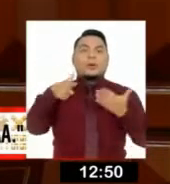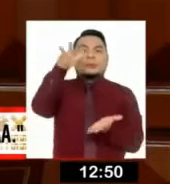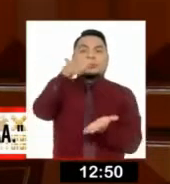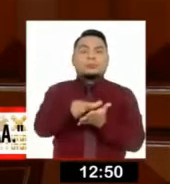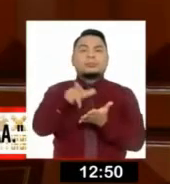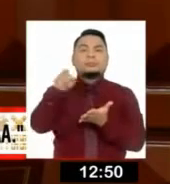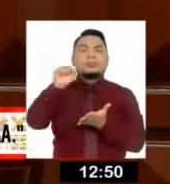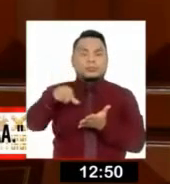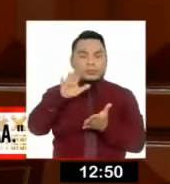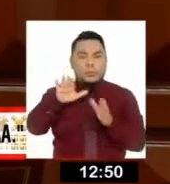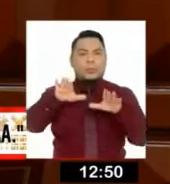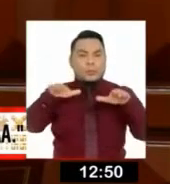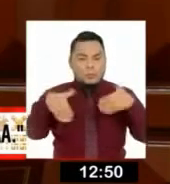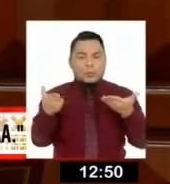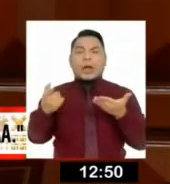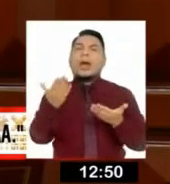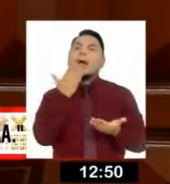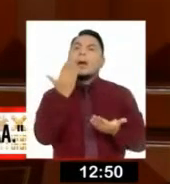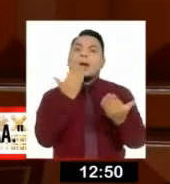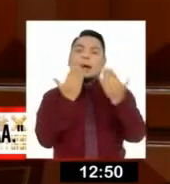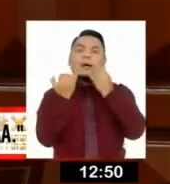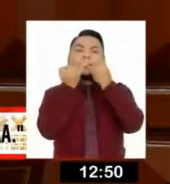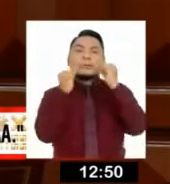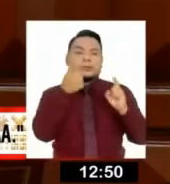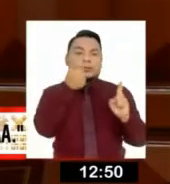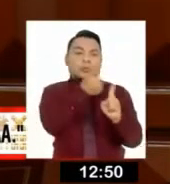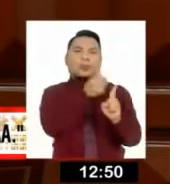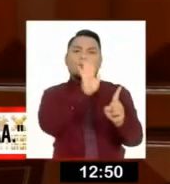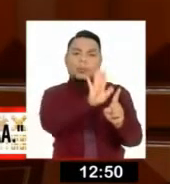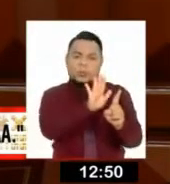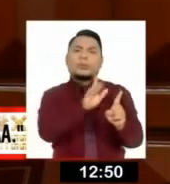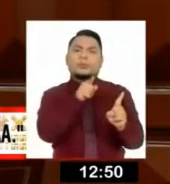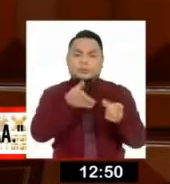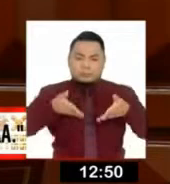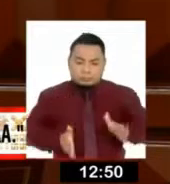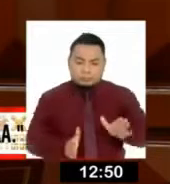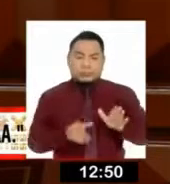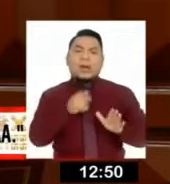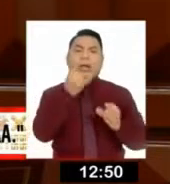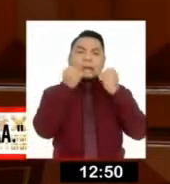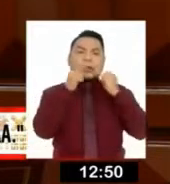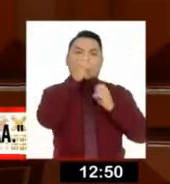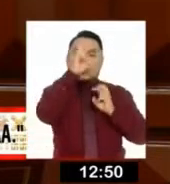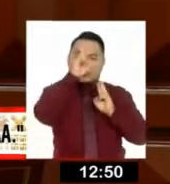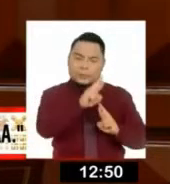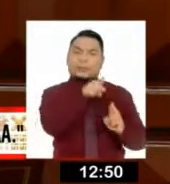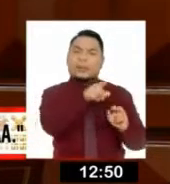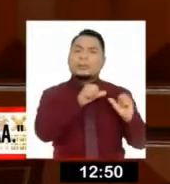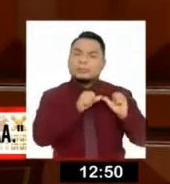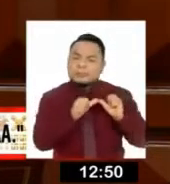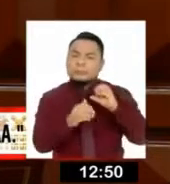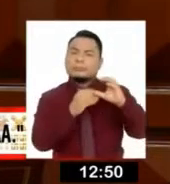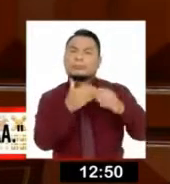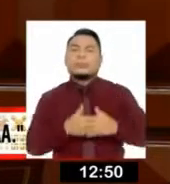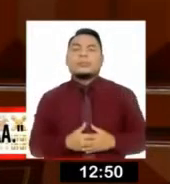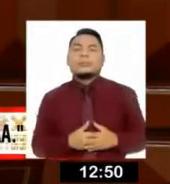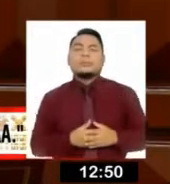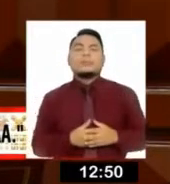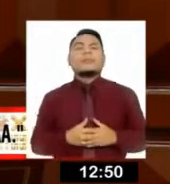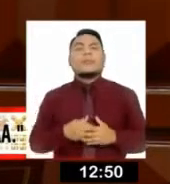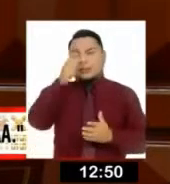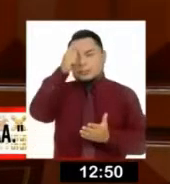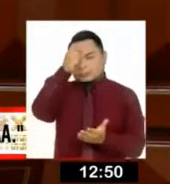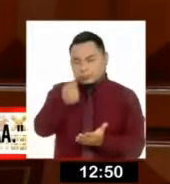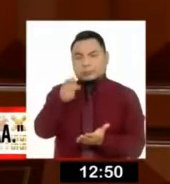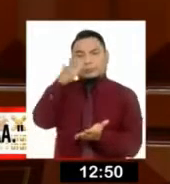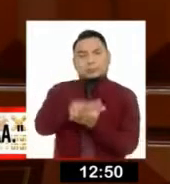acreditar su manejo del idioma originario respectivo y el ejercicio de sus funciones. Reconocimiento de las comunidades